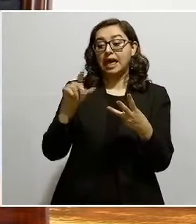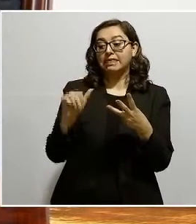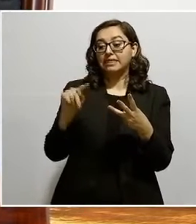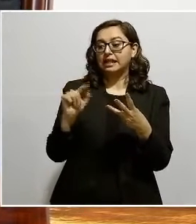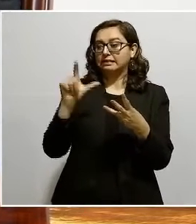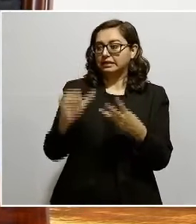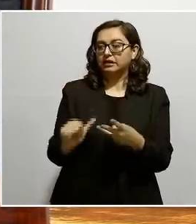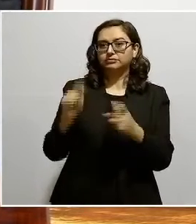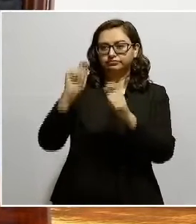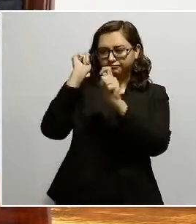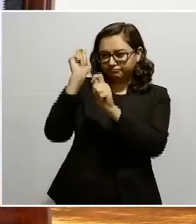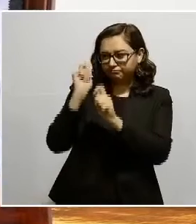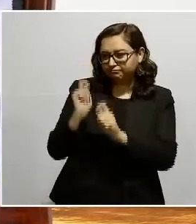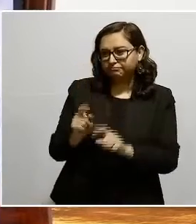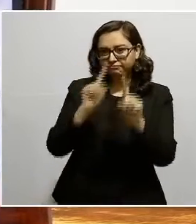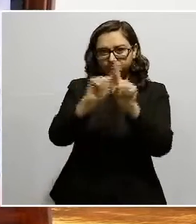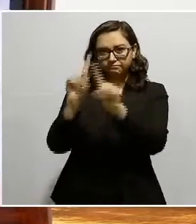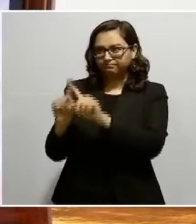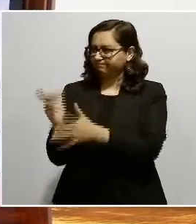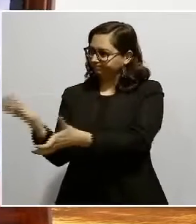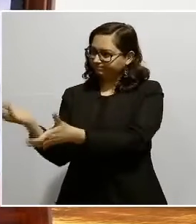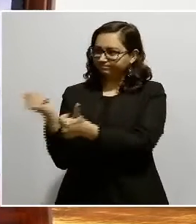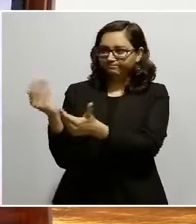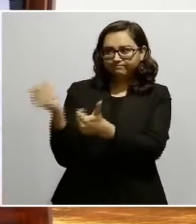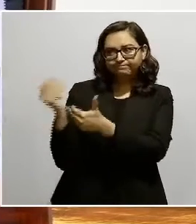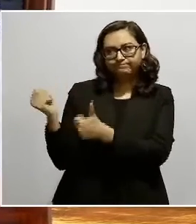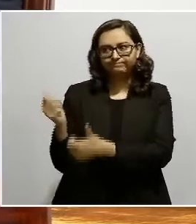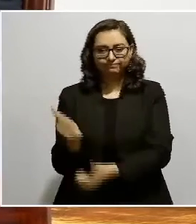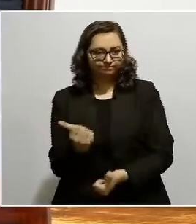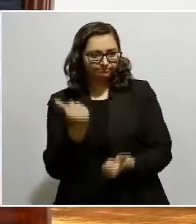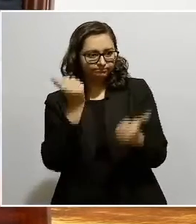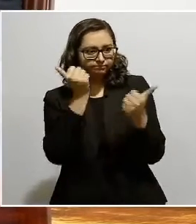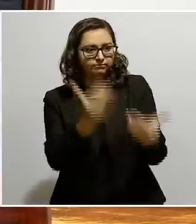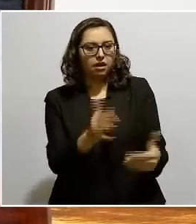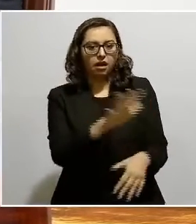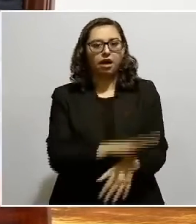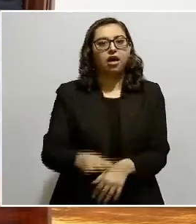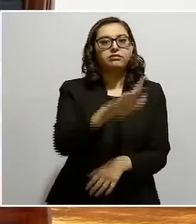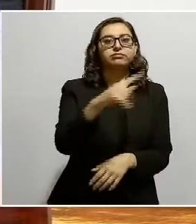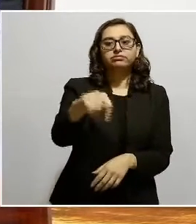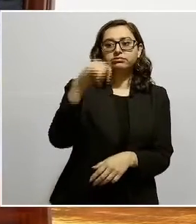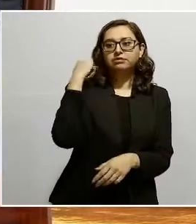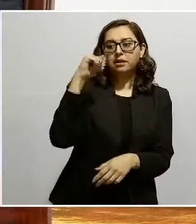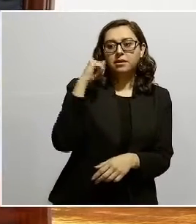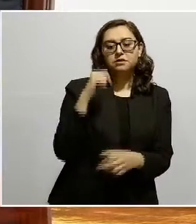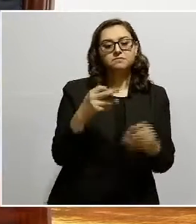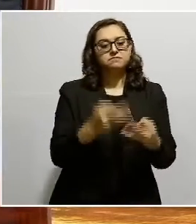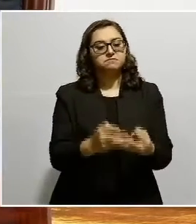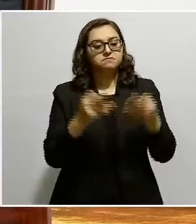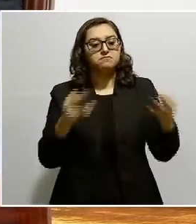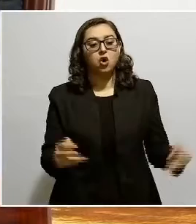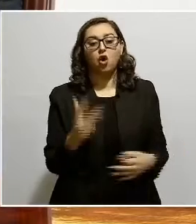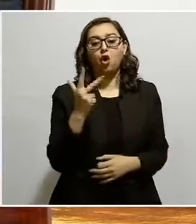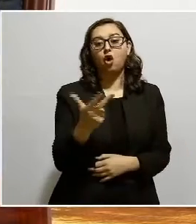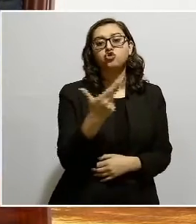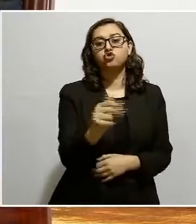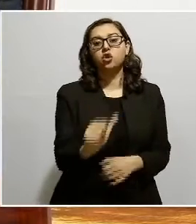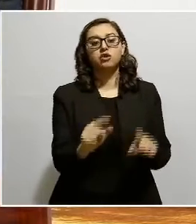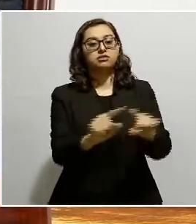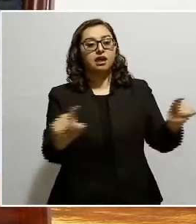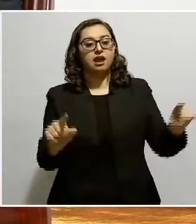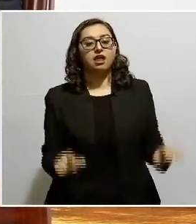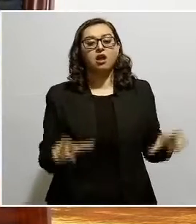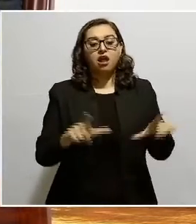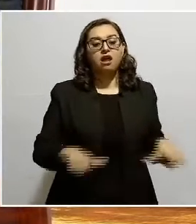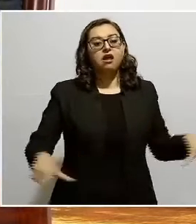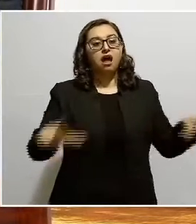para inaugurar el 4 de marzo de 1958 en un terreno de 8 hectáreas a la orilla de la Laguna